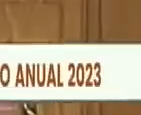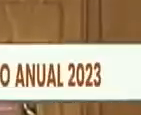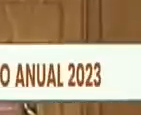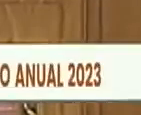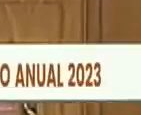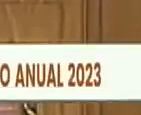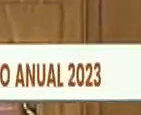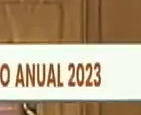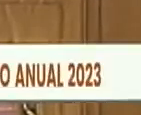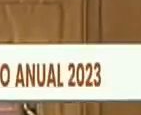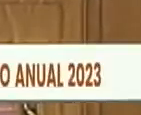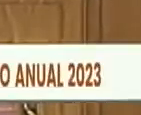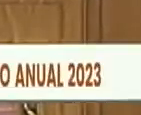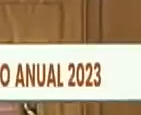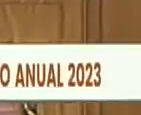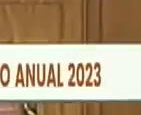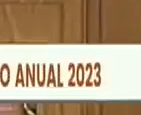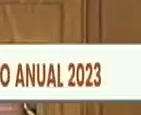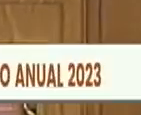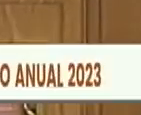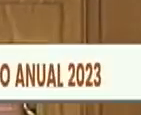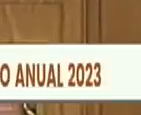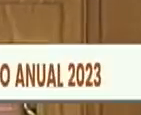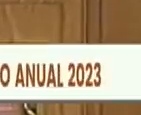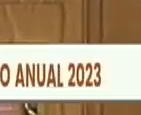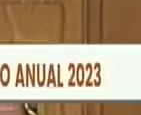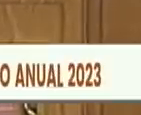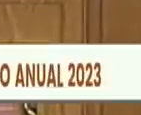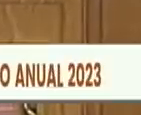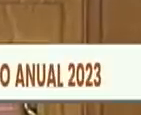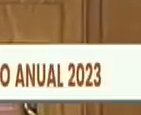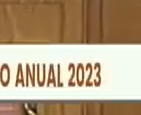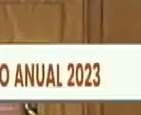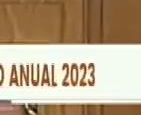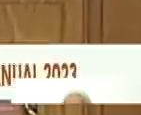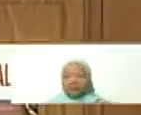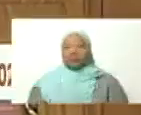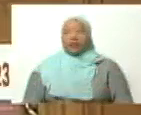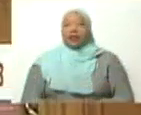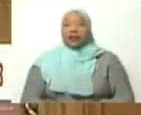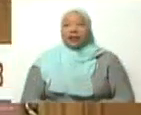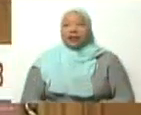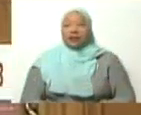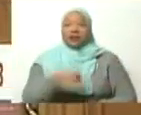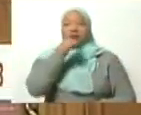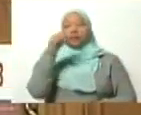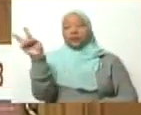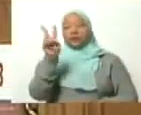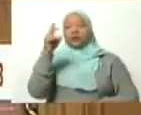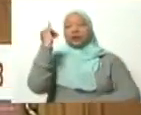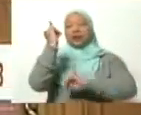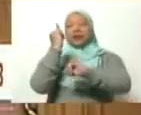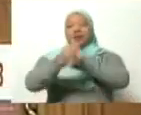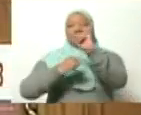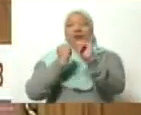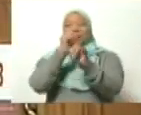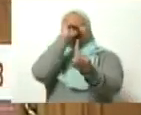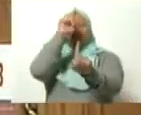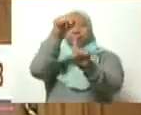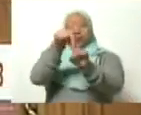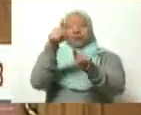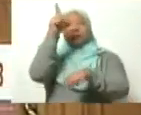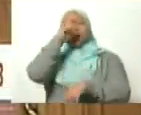acá la proyección de crecimiento que da el Fondo Monetario Internacional para Venezuela y su proyección para